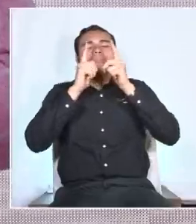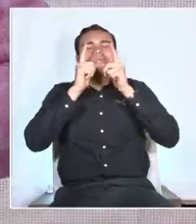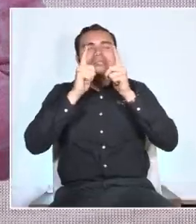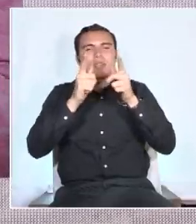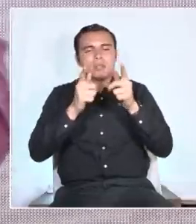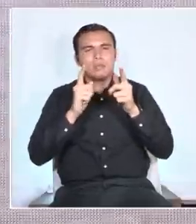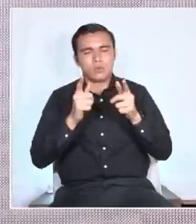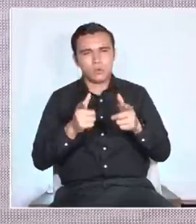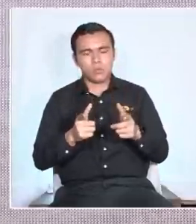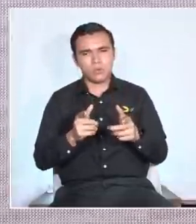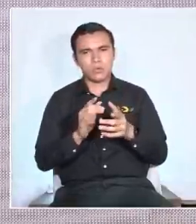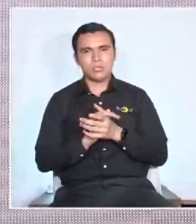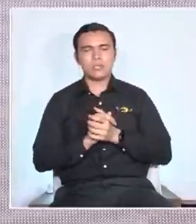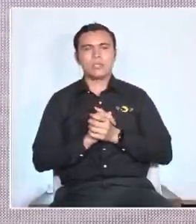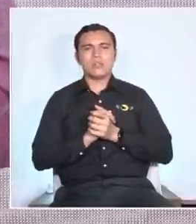Sharabai Kanderebe.